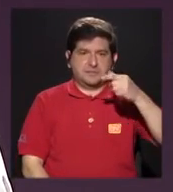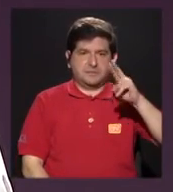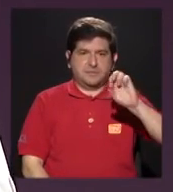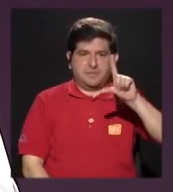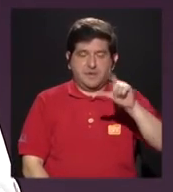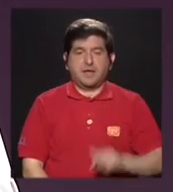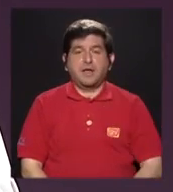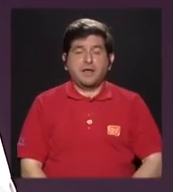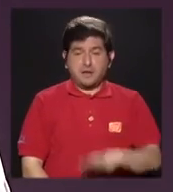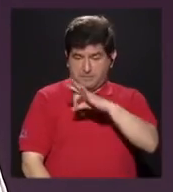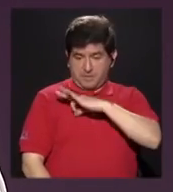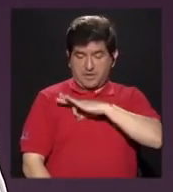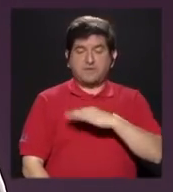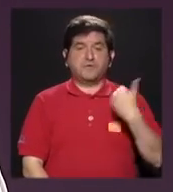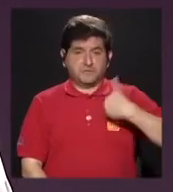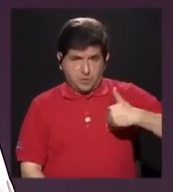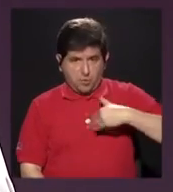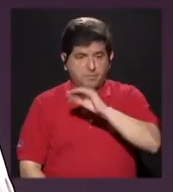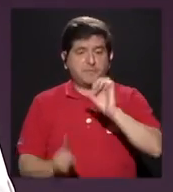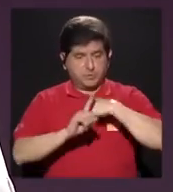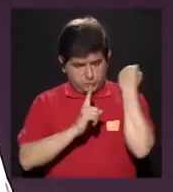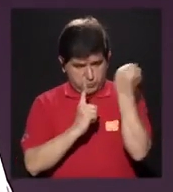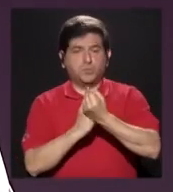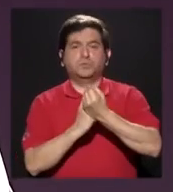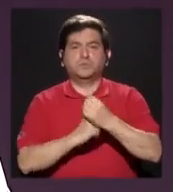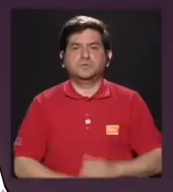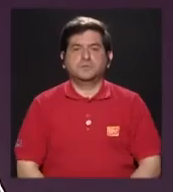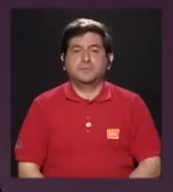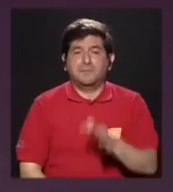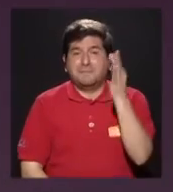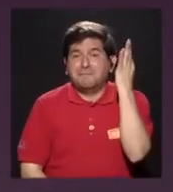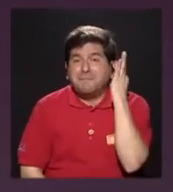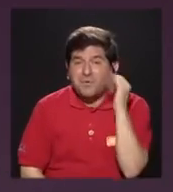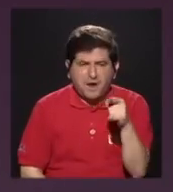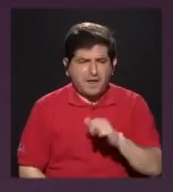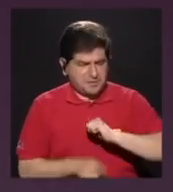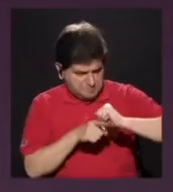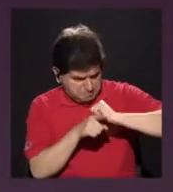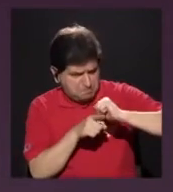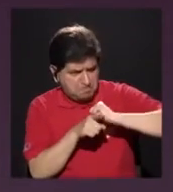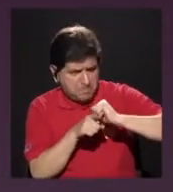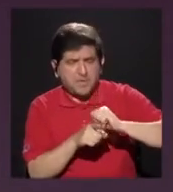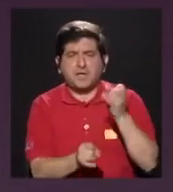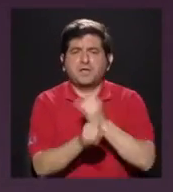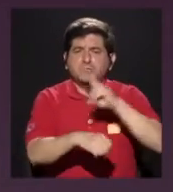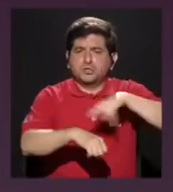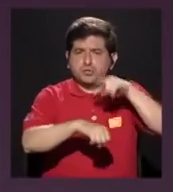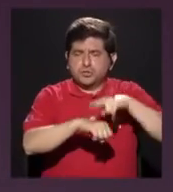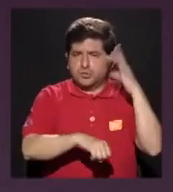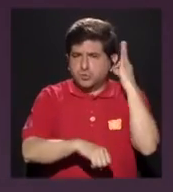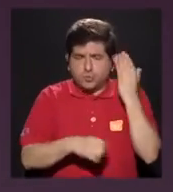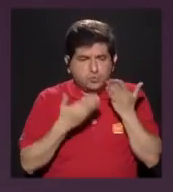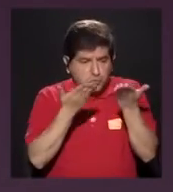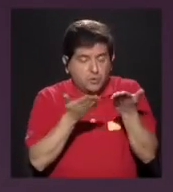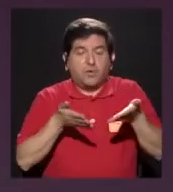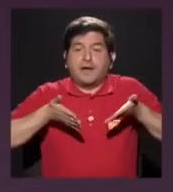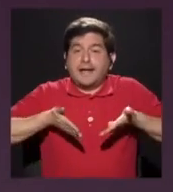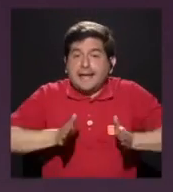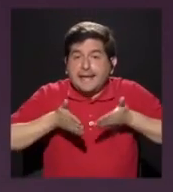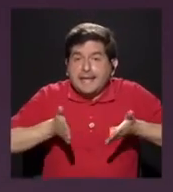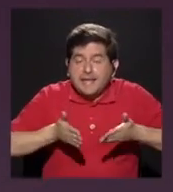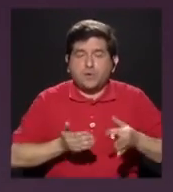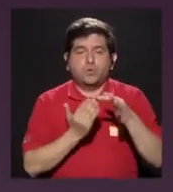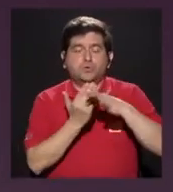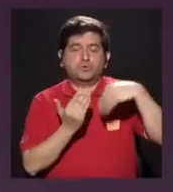a favor de la sociedad o sea porque si las mujeres son capacitadas por lynam o los hijos de esas mujeres los